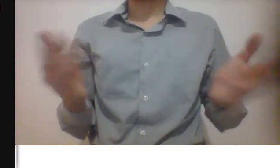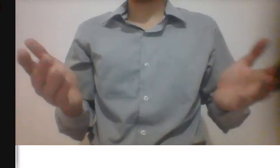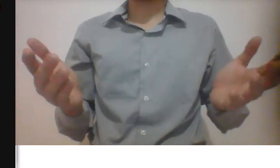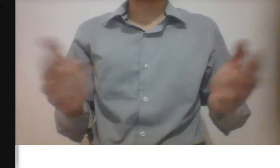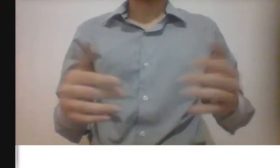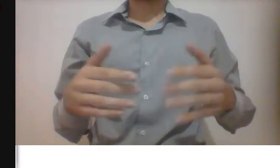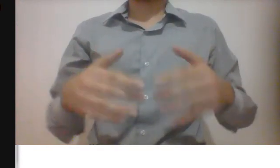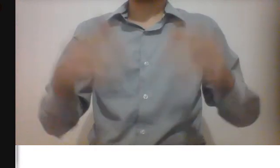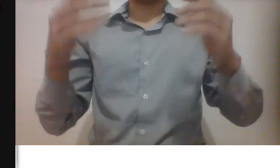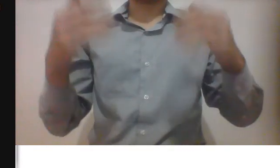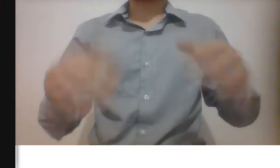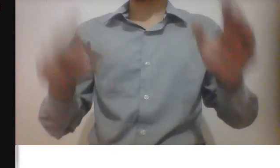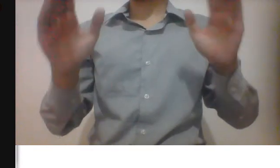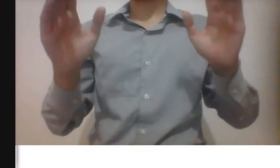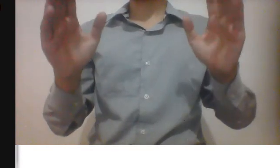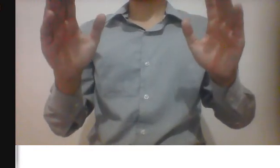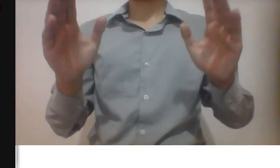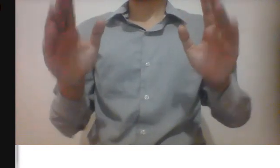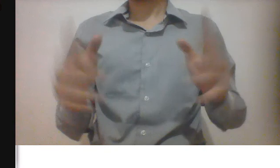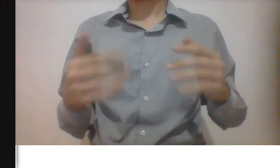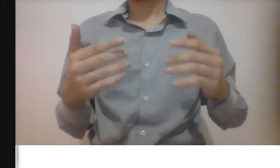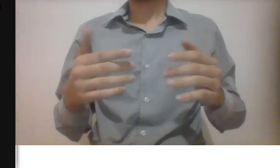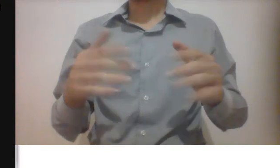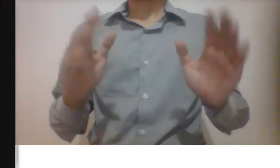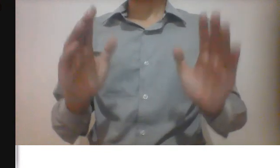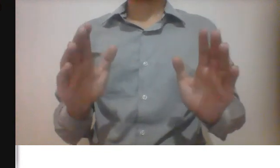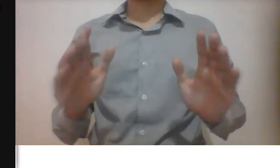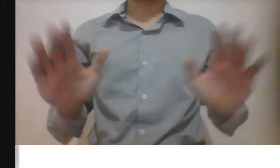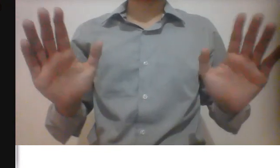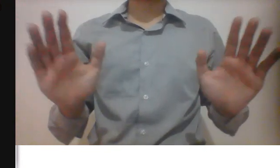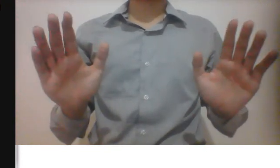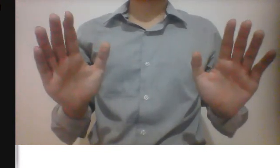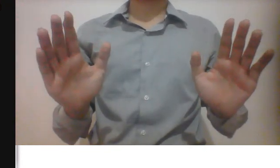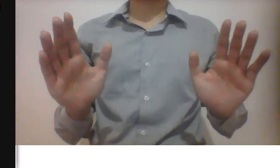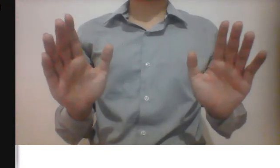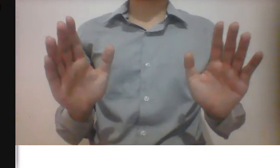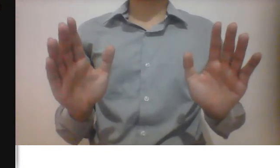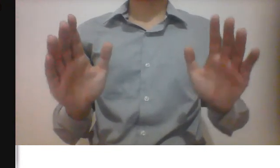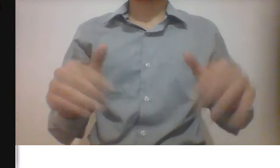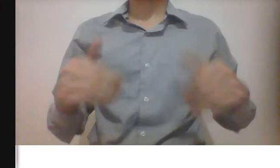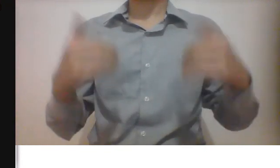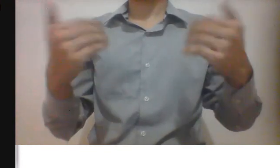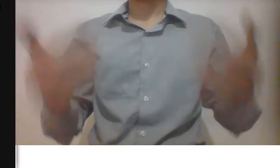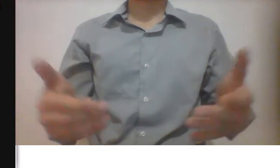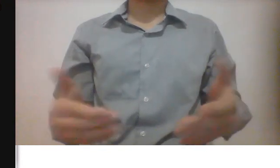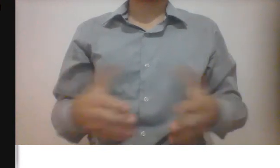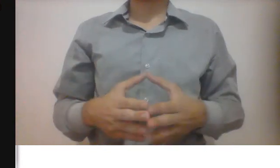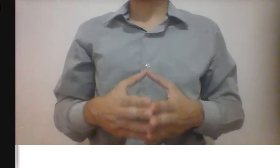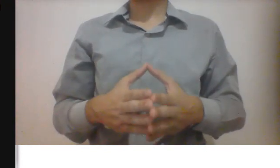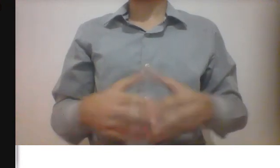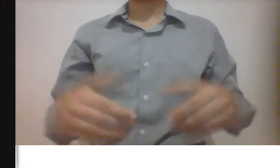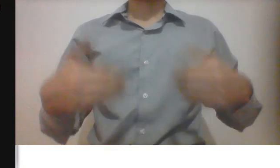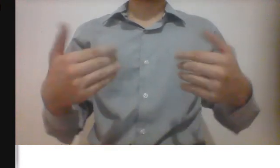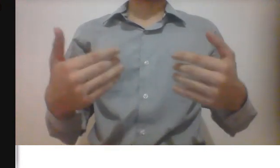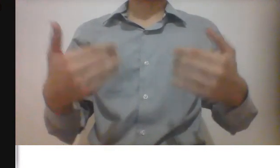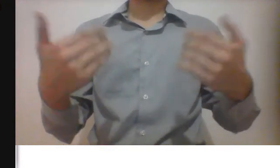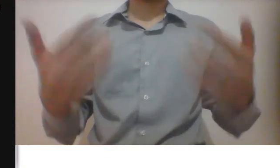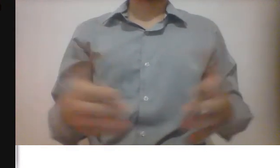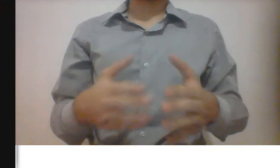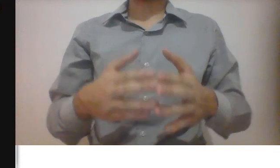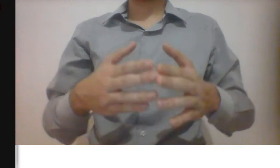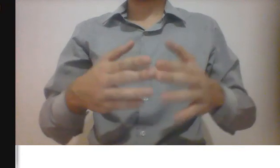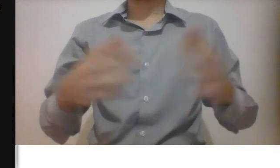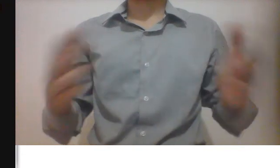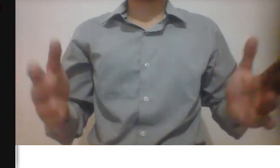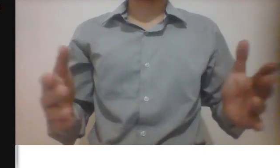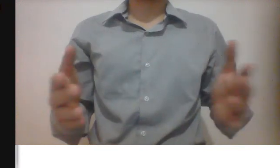las factureras, que bueno, eso ya existía desde hace bastante, pero como bueno, ellos no les cobraban absolutamente nada, ellos desviaban dinero y bueno, en